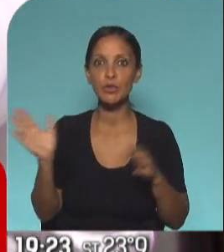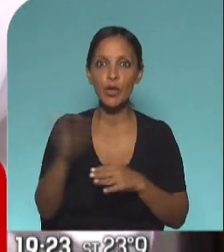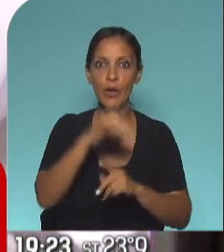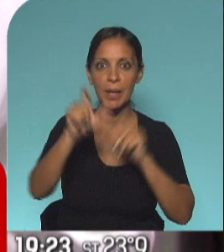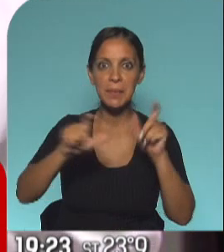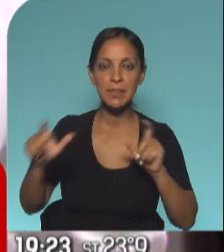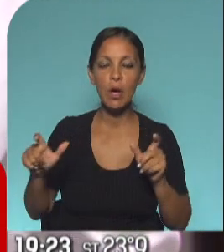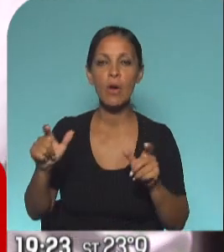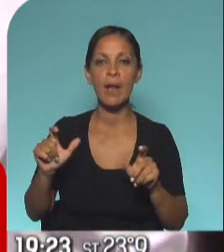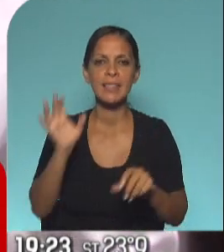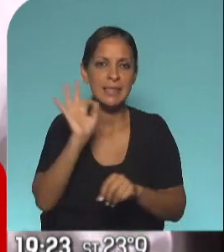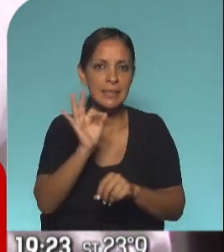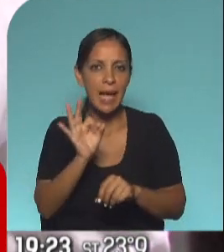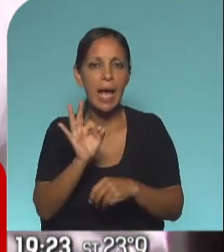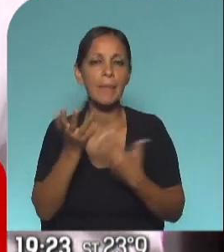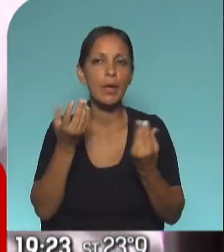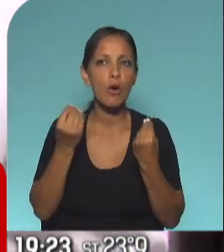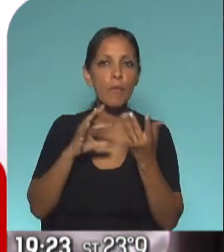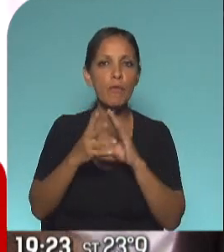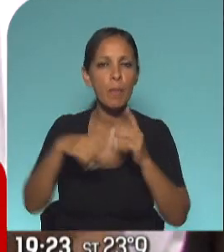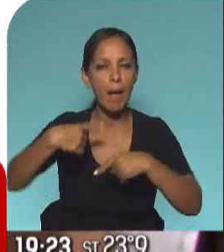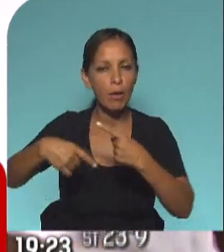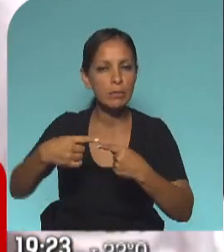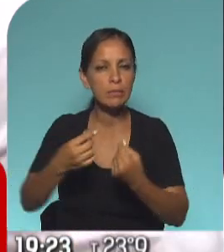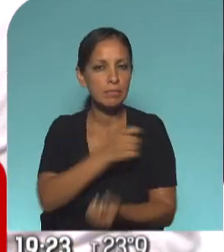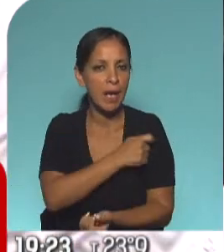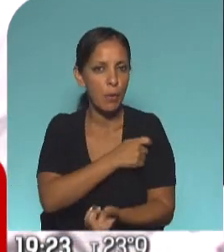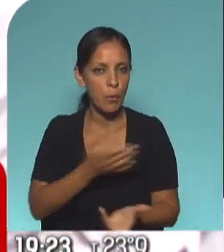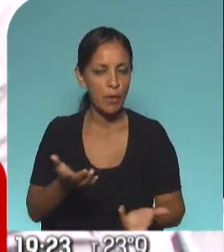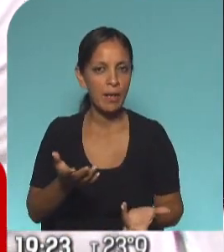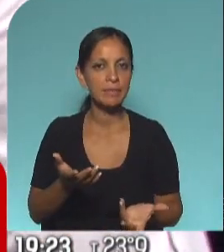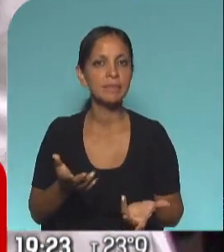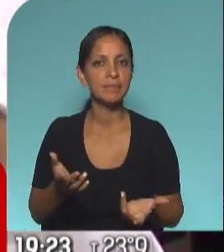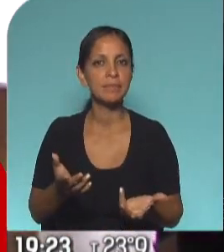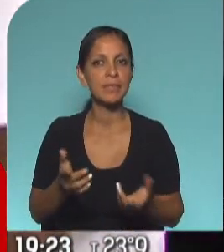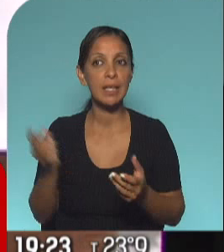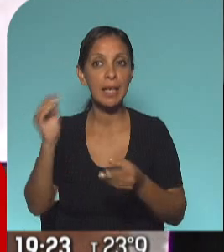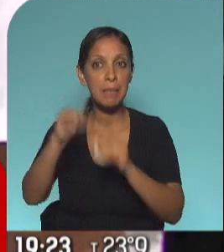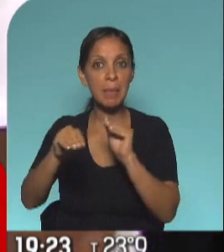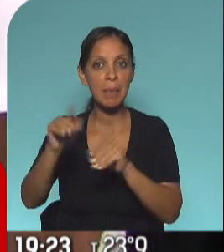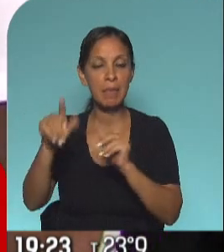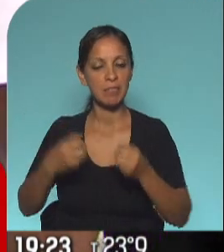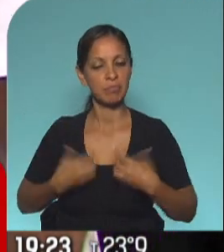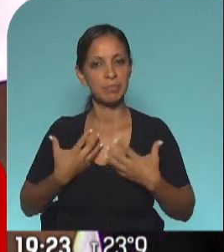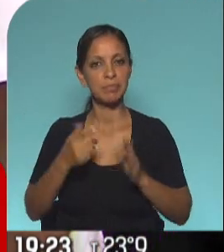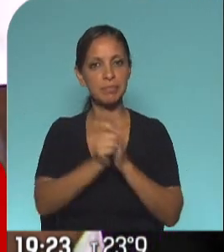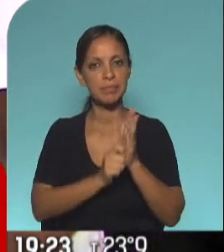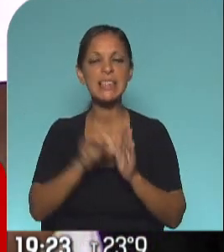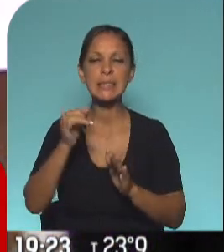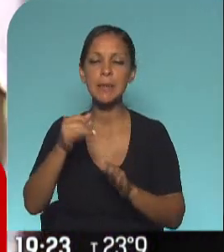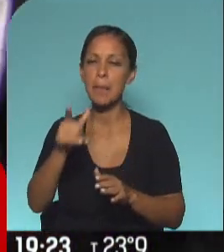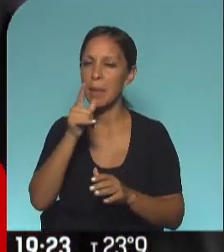está impregnado de cómo viene la vacuna, y se va registrando cada vez más. Claro, creo que somos la única provincia que